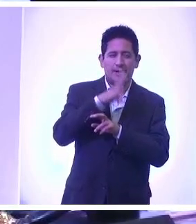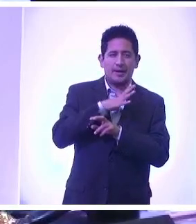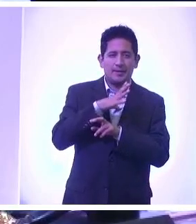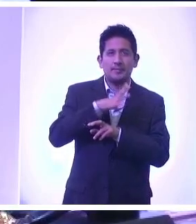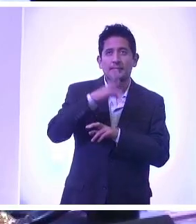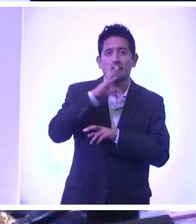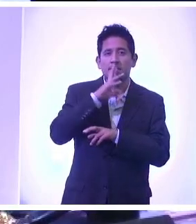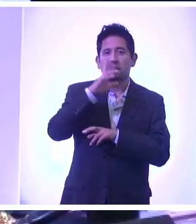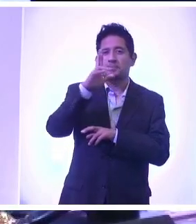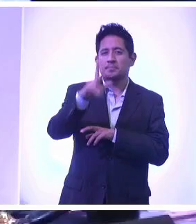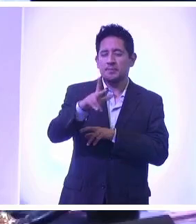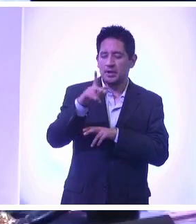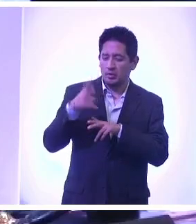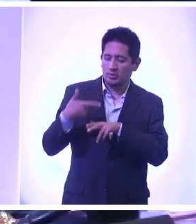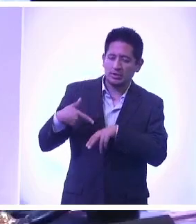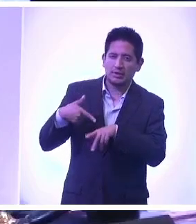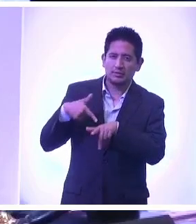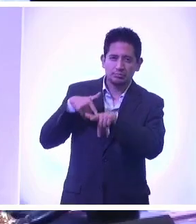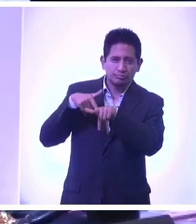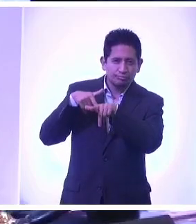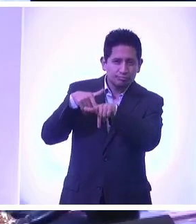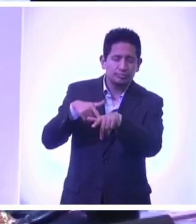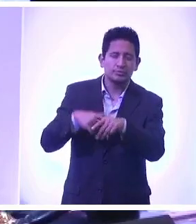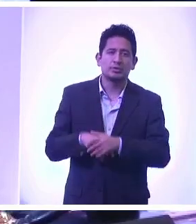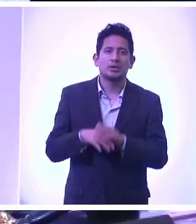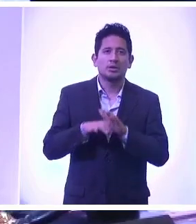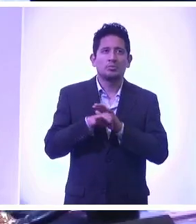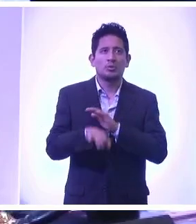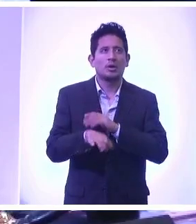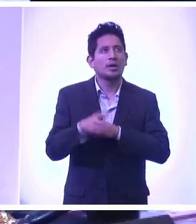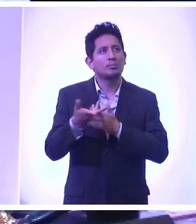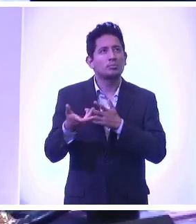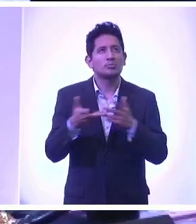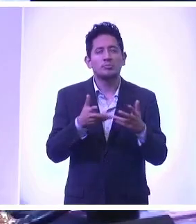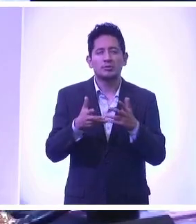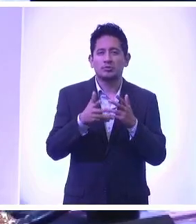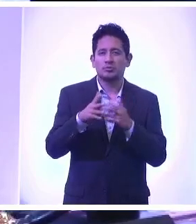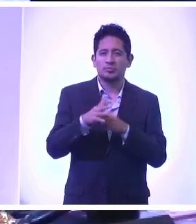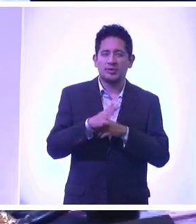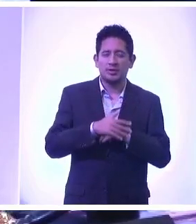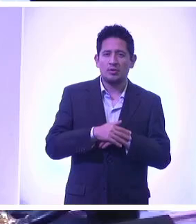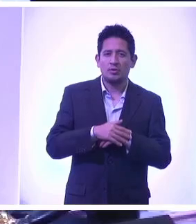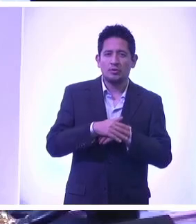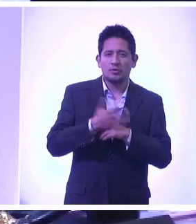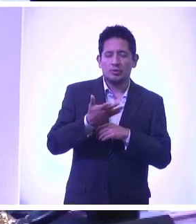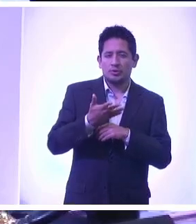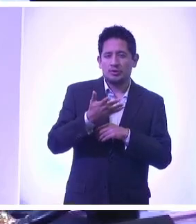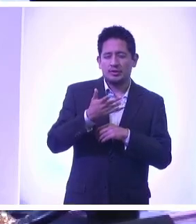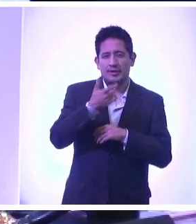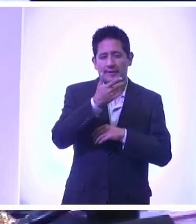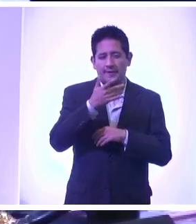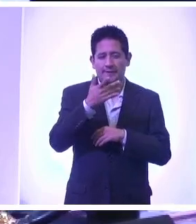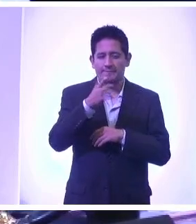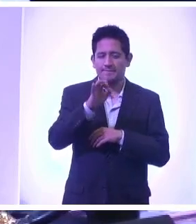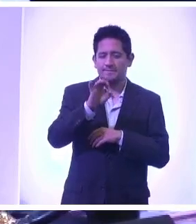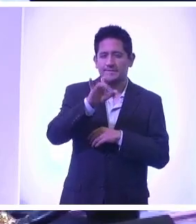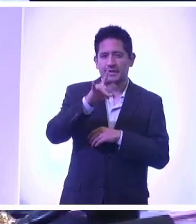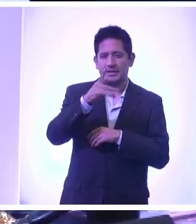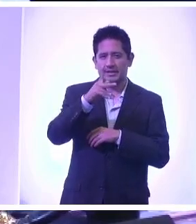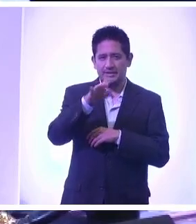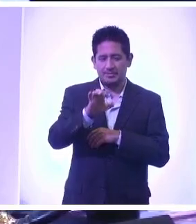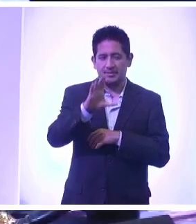mejora continua gobierno desde el sexenio de Felipe Calderón implementó la mejora